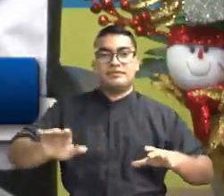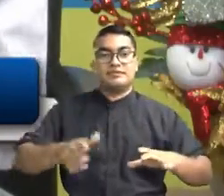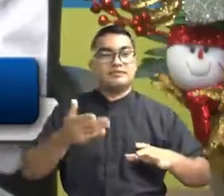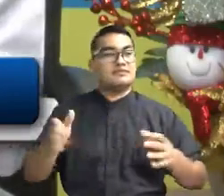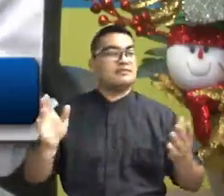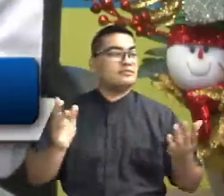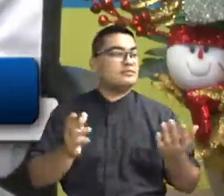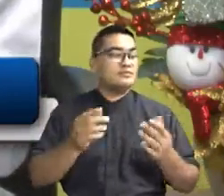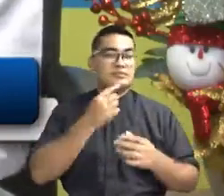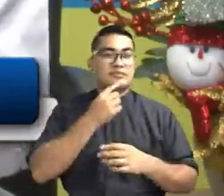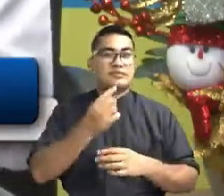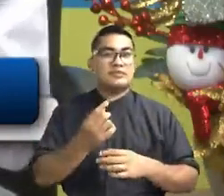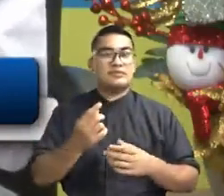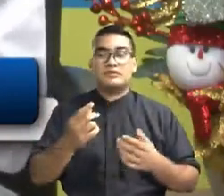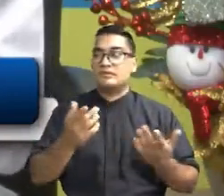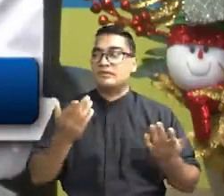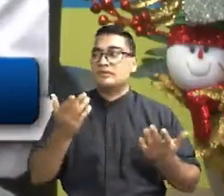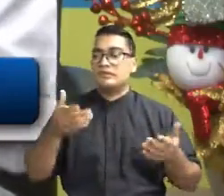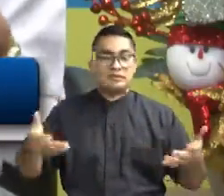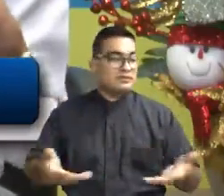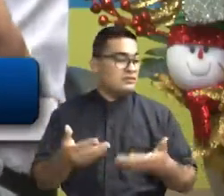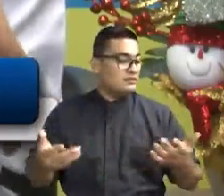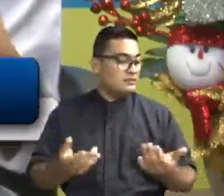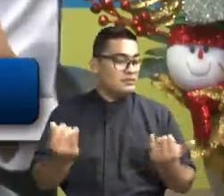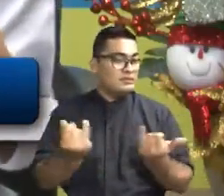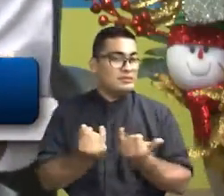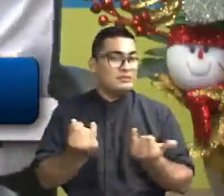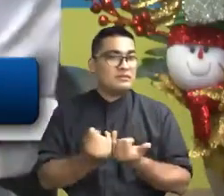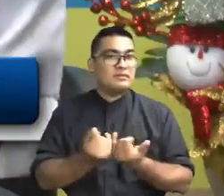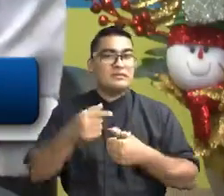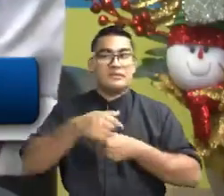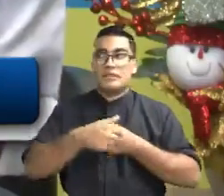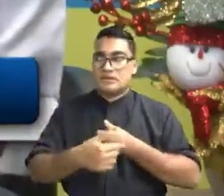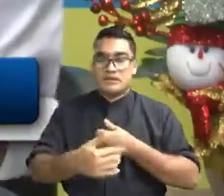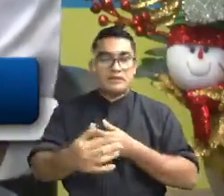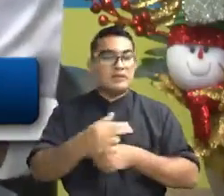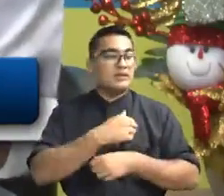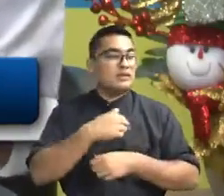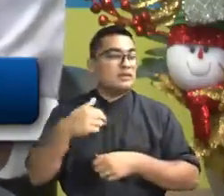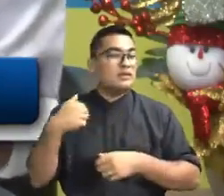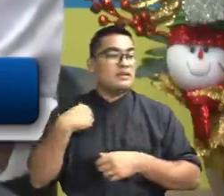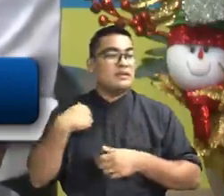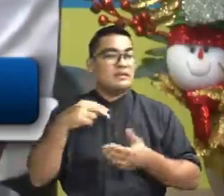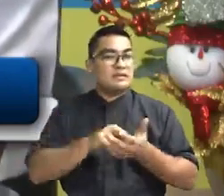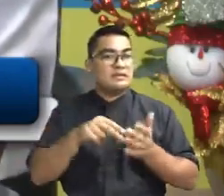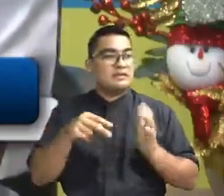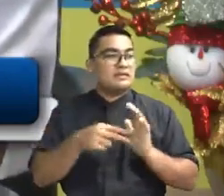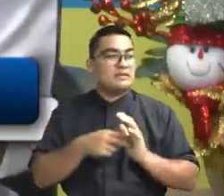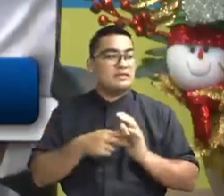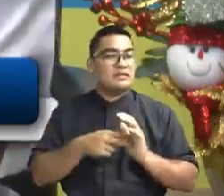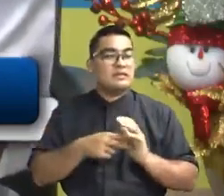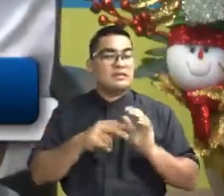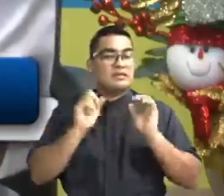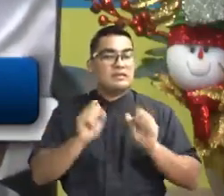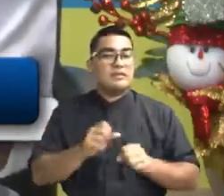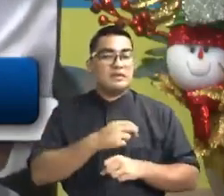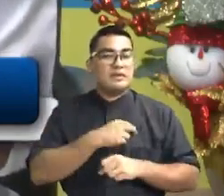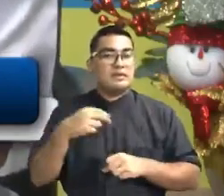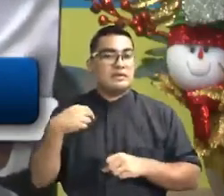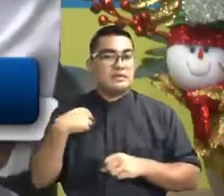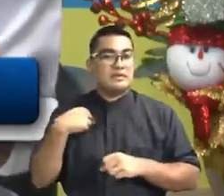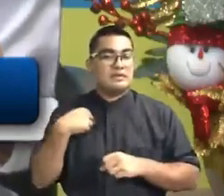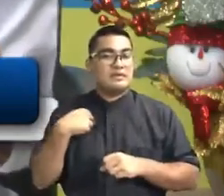están expuestas al humo de leña y desarrollan a largo plazo, según la cantidad de años a las que ellas están expuestas a este factor